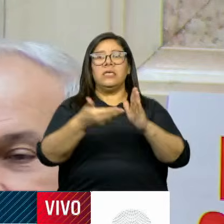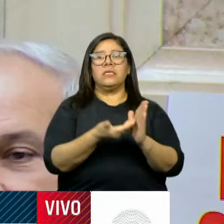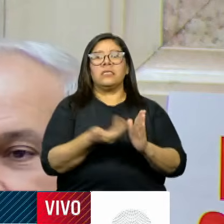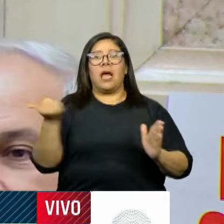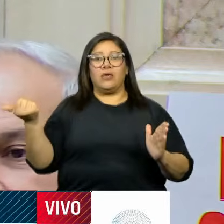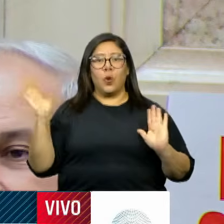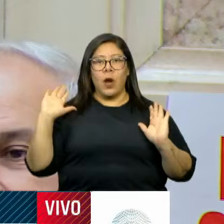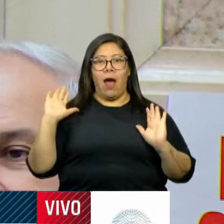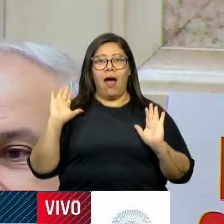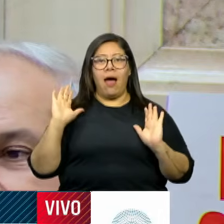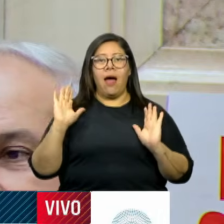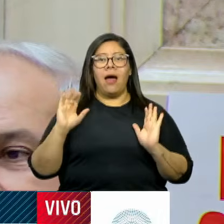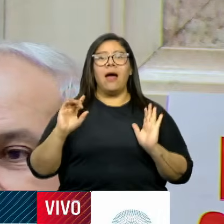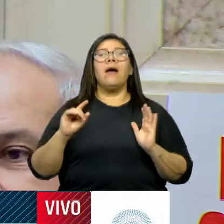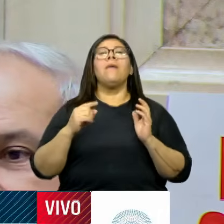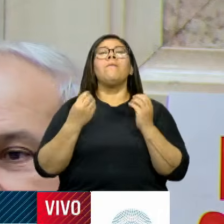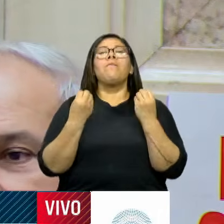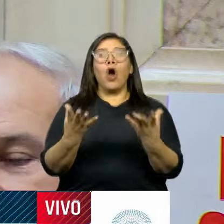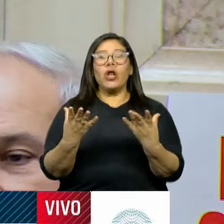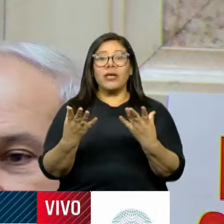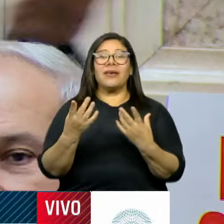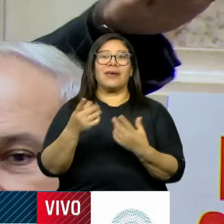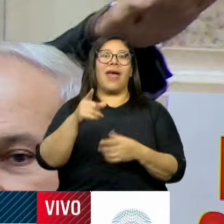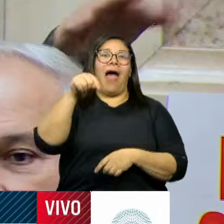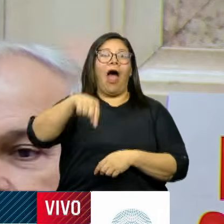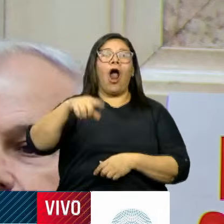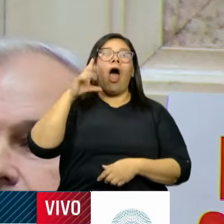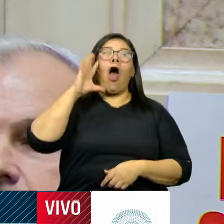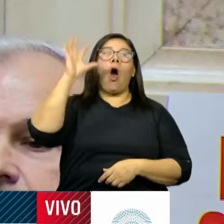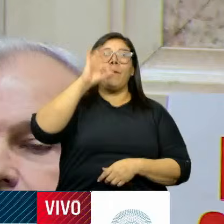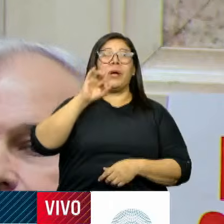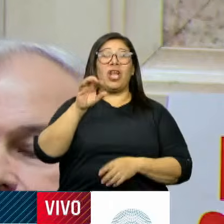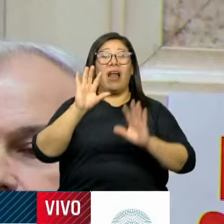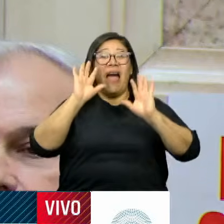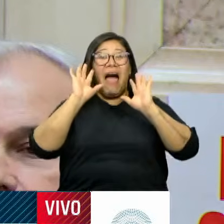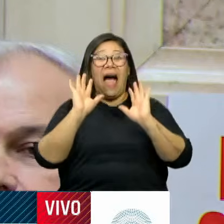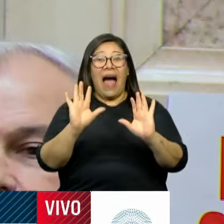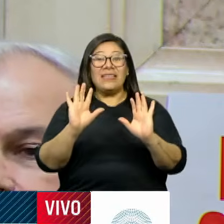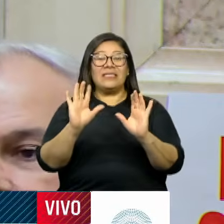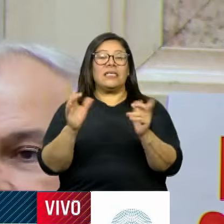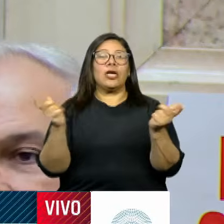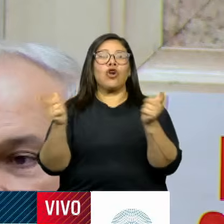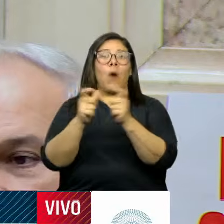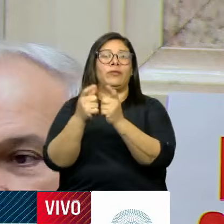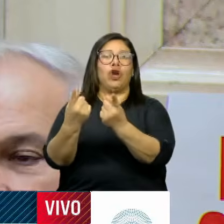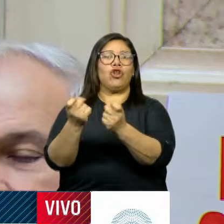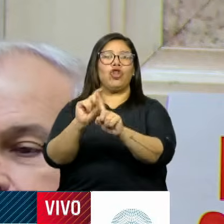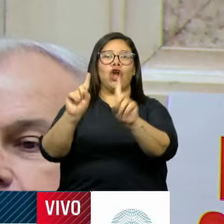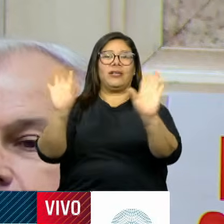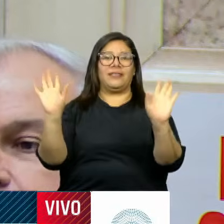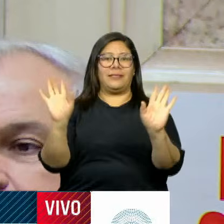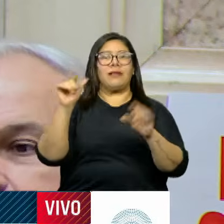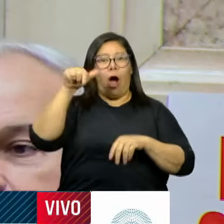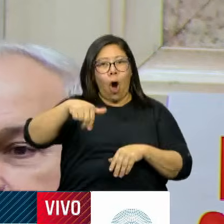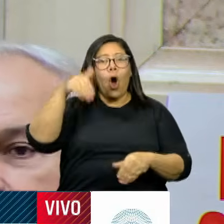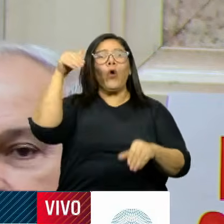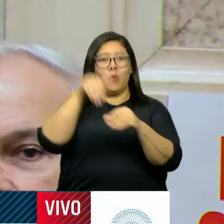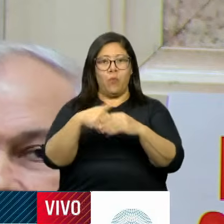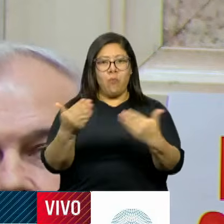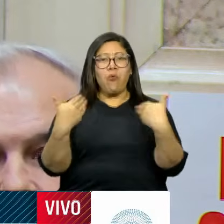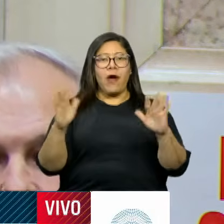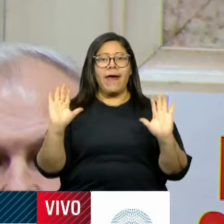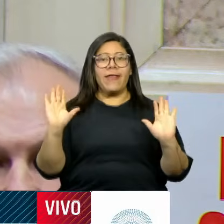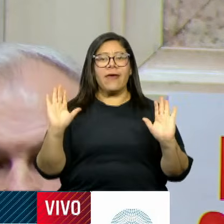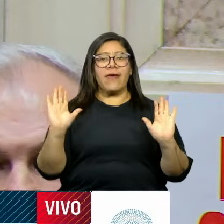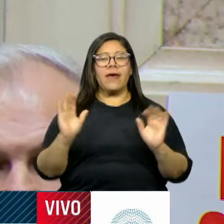destacados constitucionalistas opinan que no tiene por qué pasar por comisión. Podíamos votar hoy.